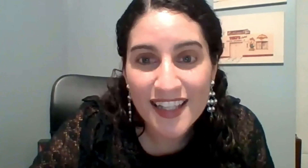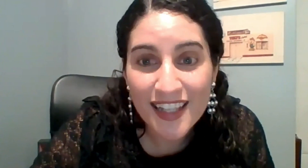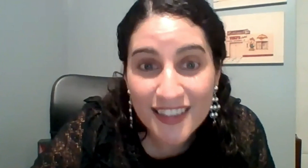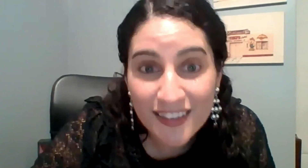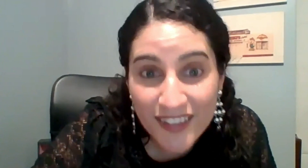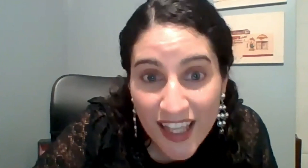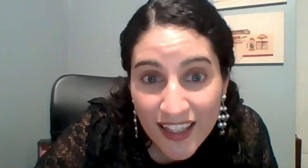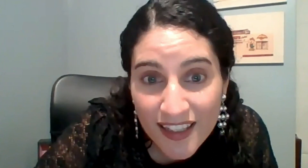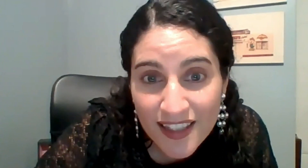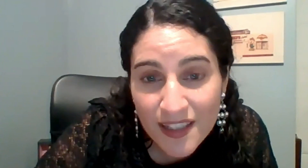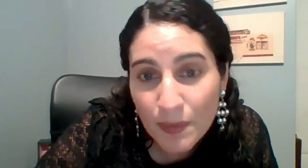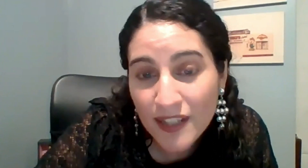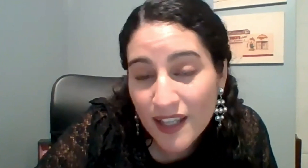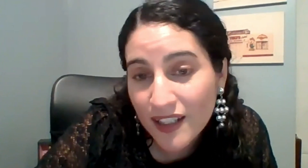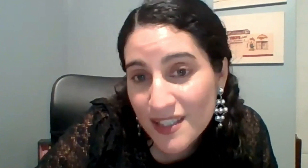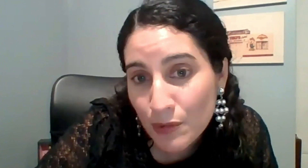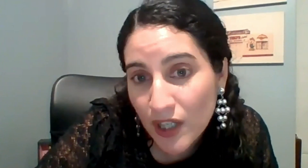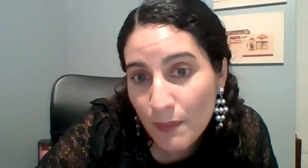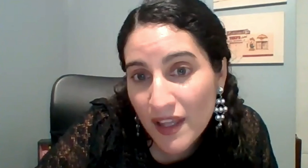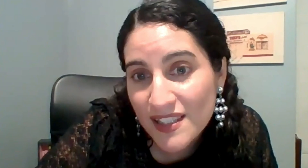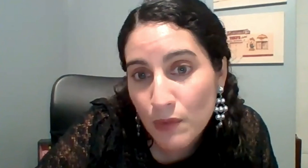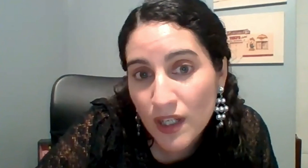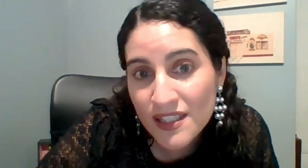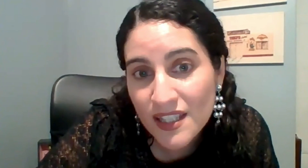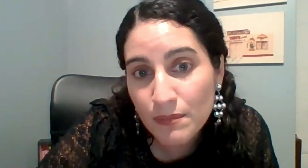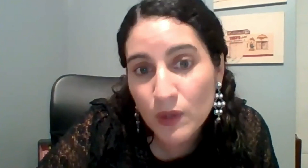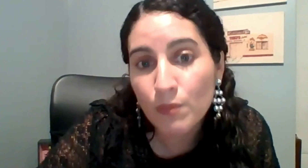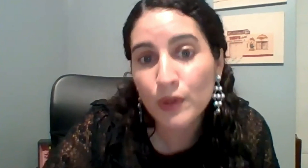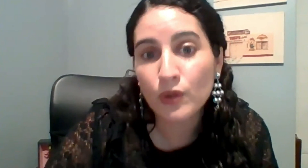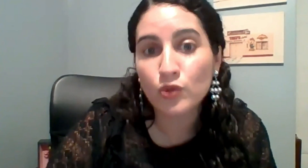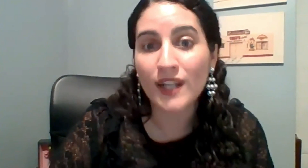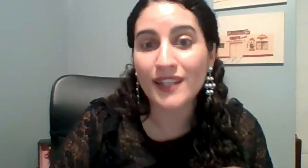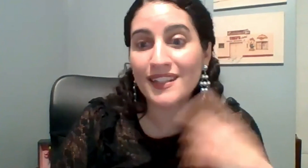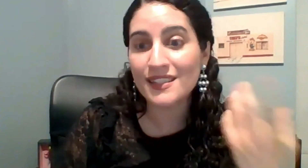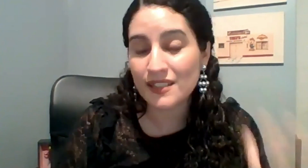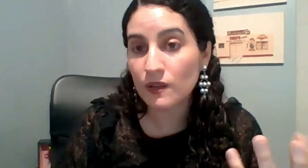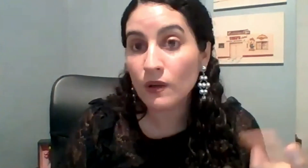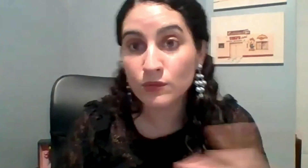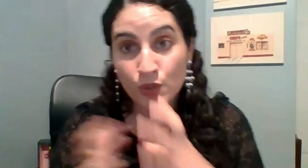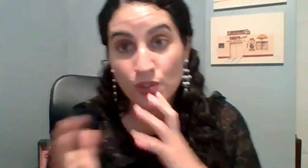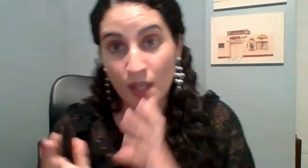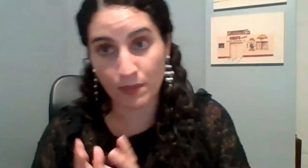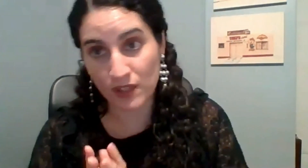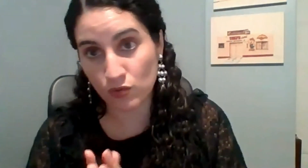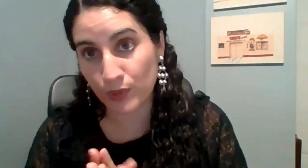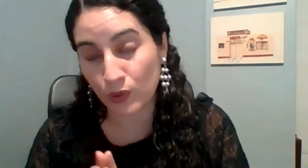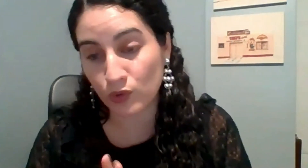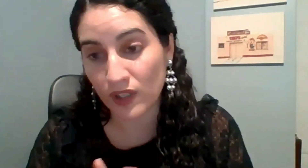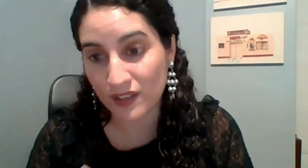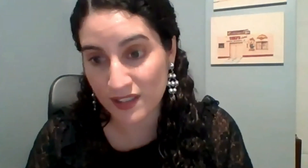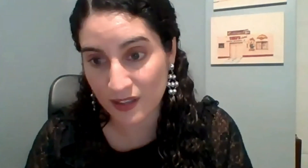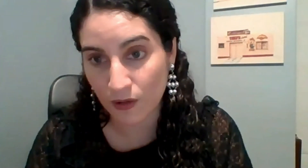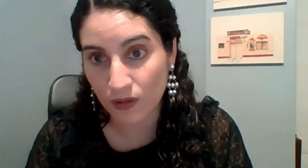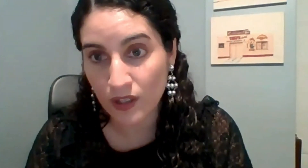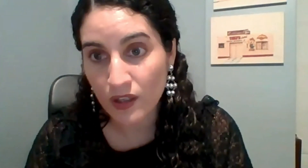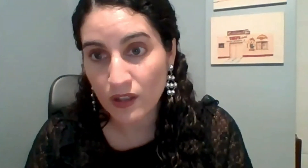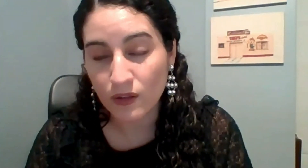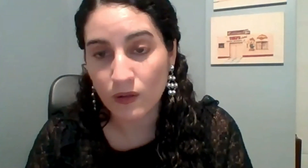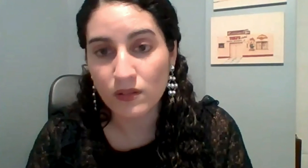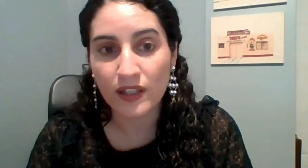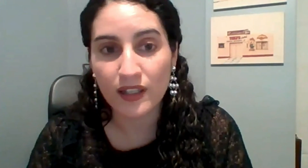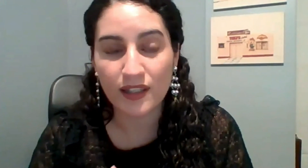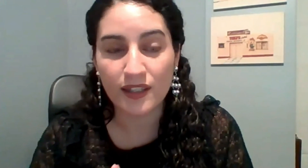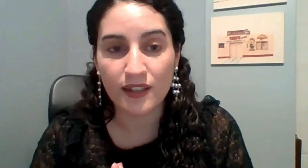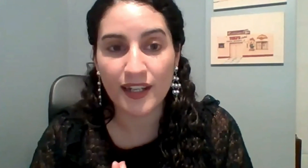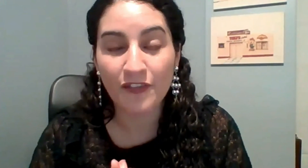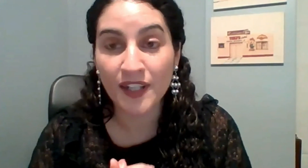si las actividades que se plantean en este programa desembocan siempre en un producto artístico. No siempre es un producto artístico,